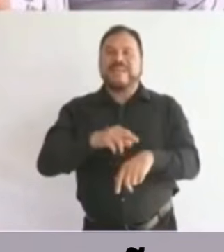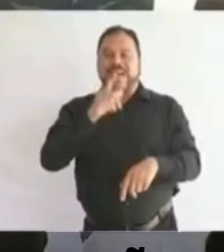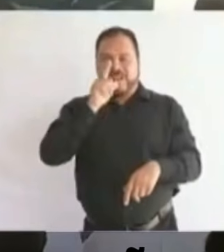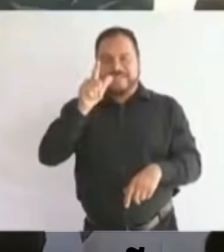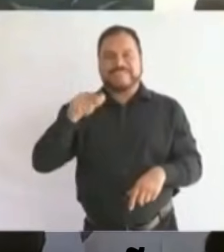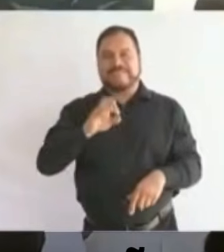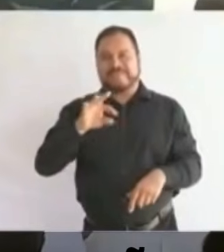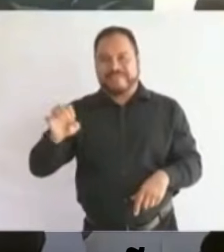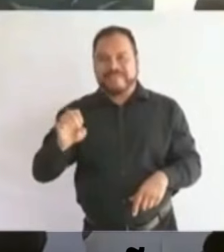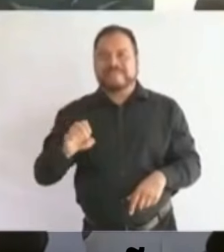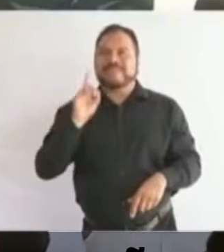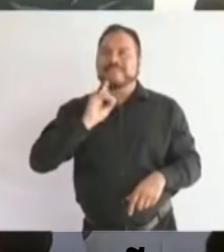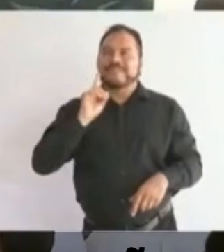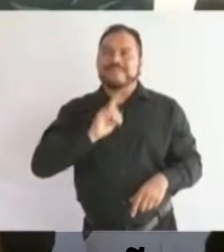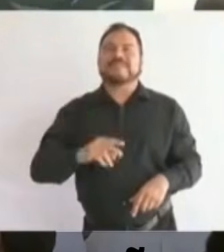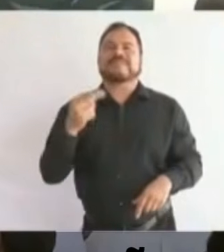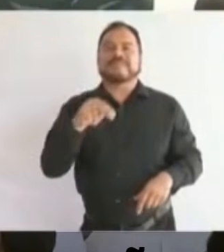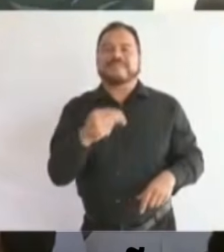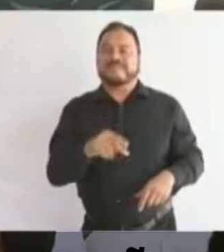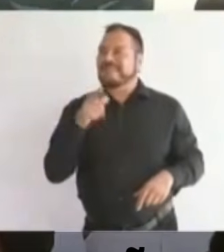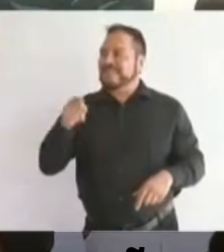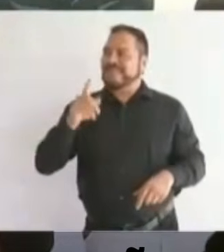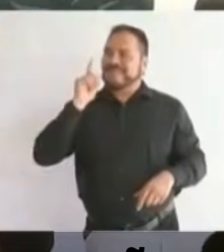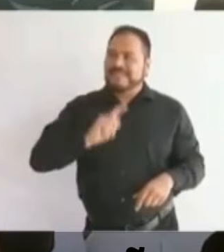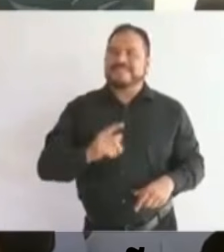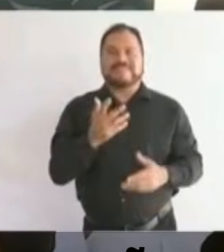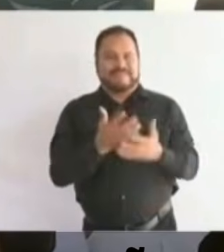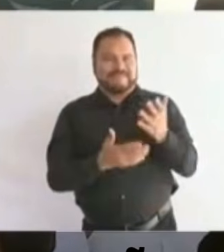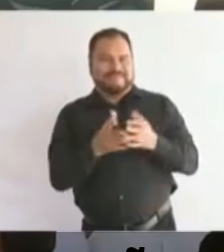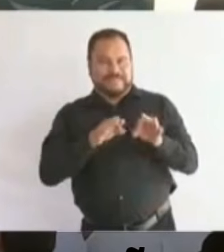Emilia Calleja, que empezó de abajo, como ustedes,